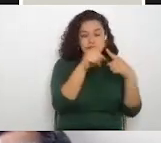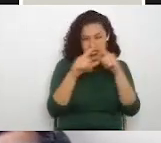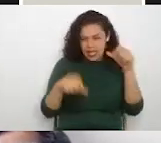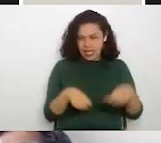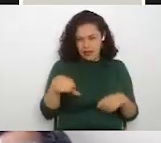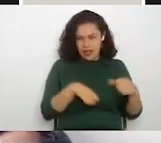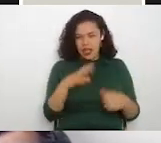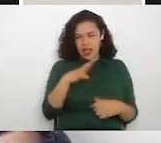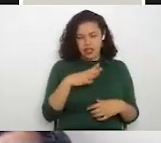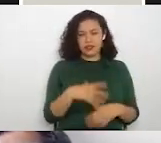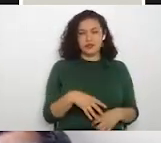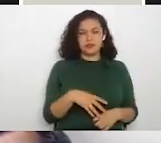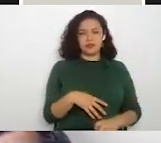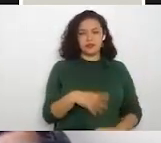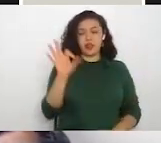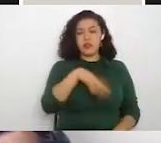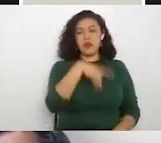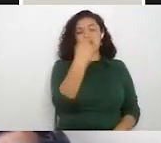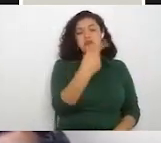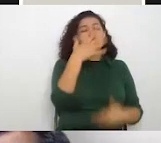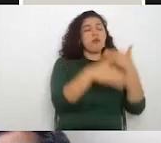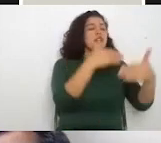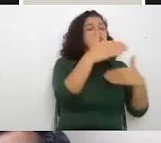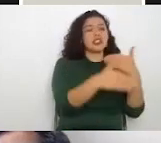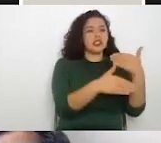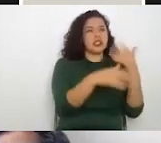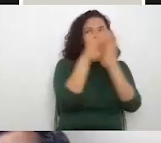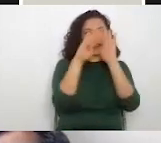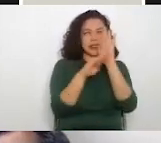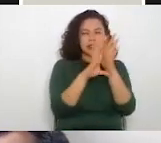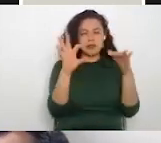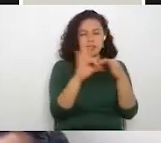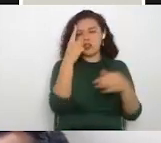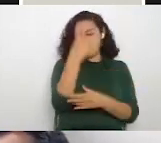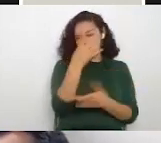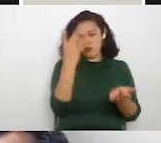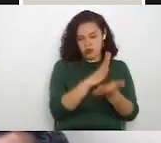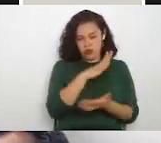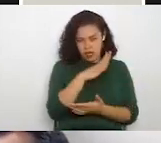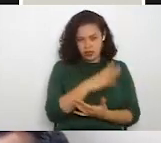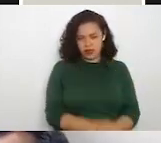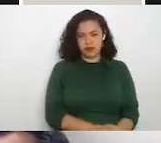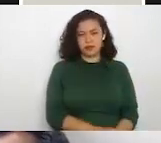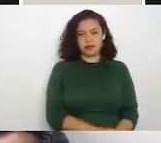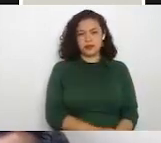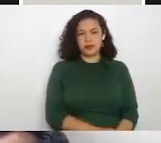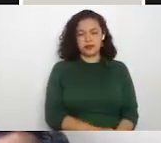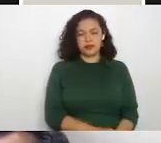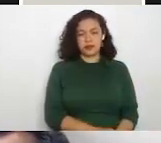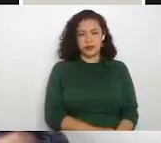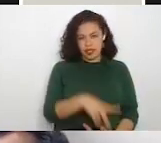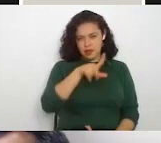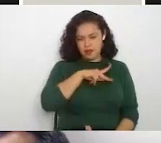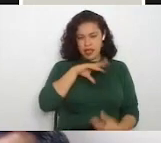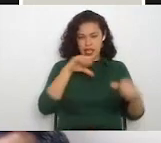actividades, entonces pues puede ser que con un solo procedimiento sea suficiente, ¿no? Hablaba yo de la actividad que me parece aquí